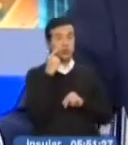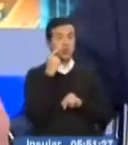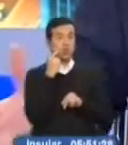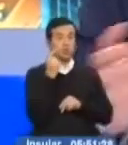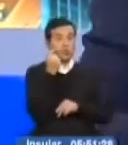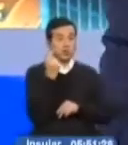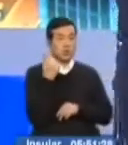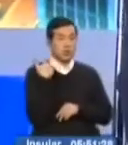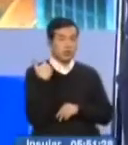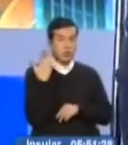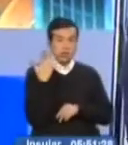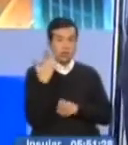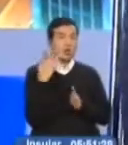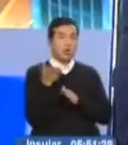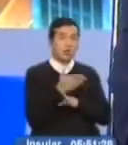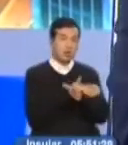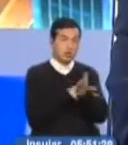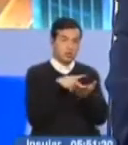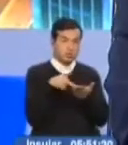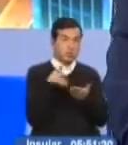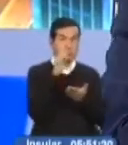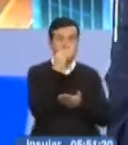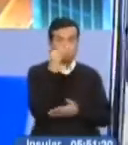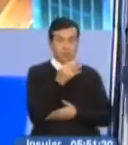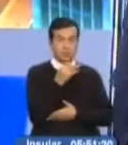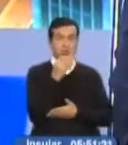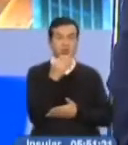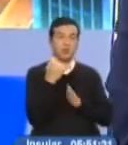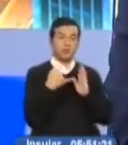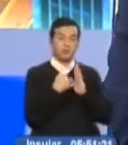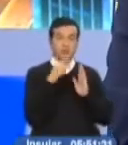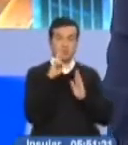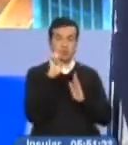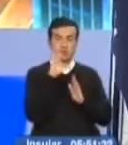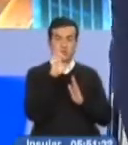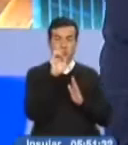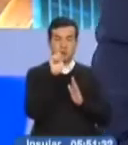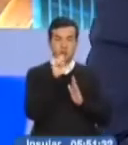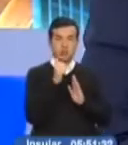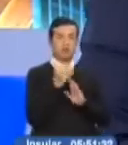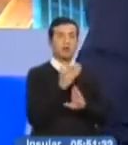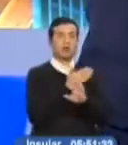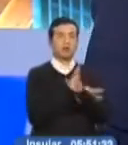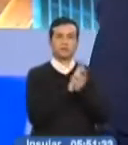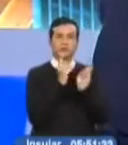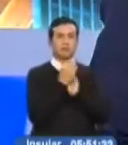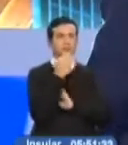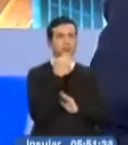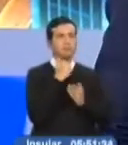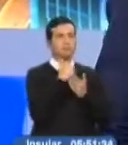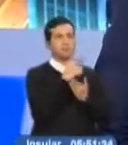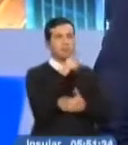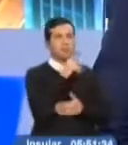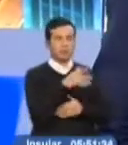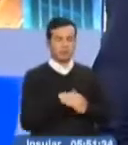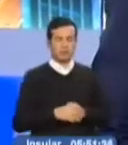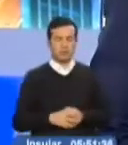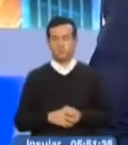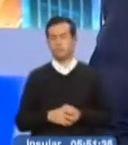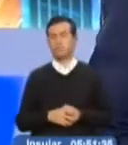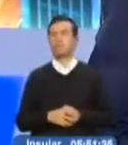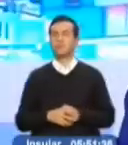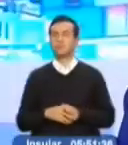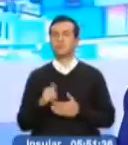del ejercicio. Este anticipo del impuesto a la renta que se está reformando, ¿cómo funciona y a quién beneficia específicamente?